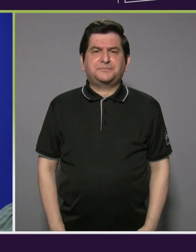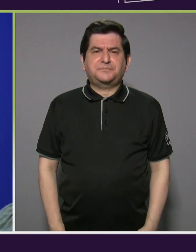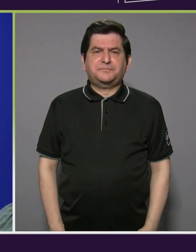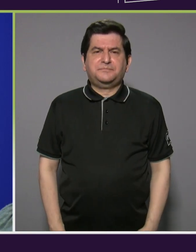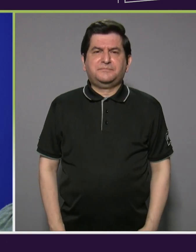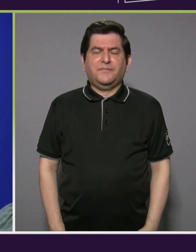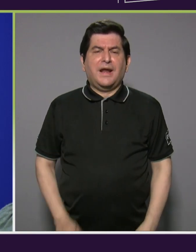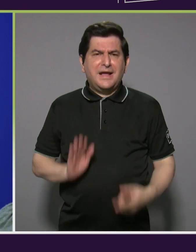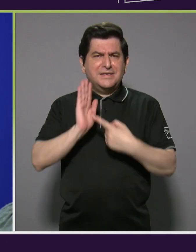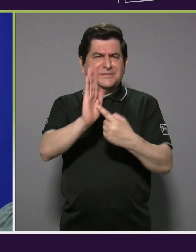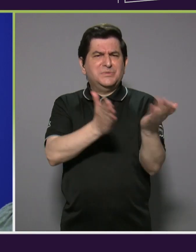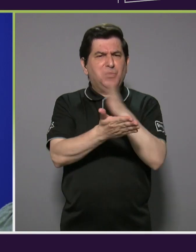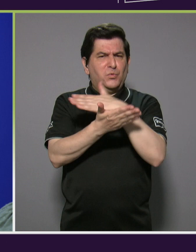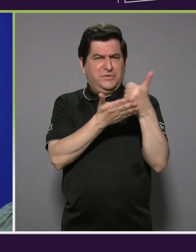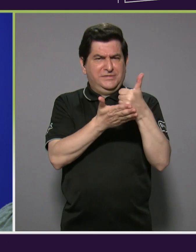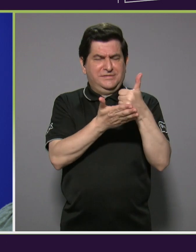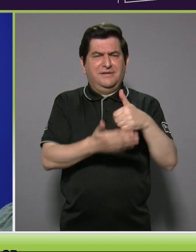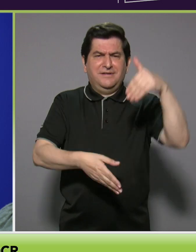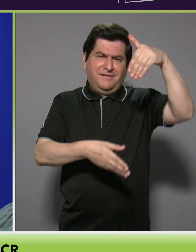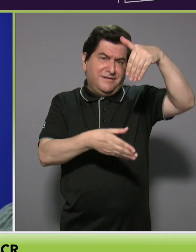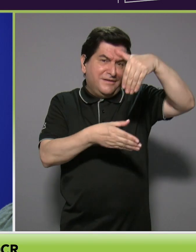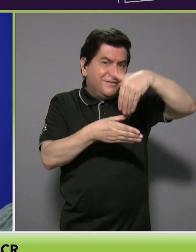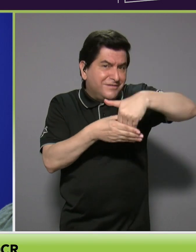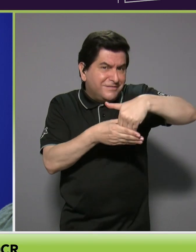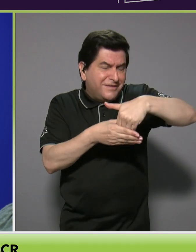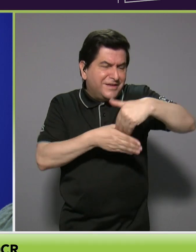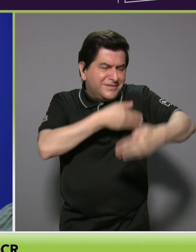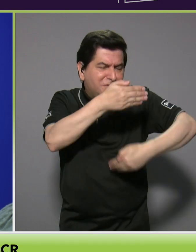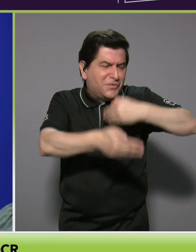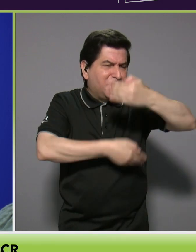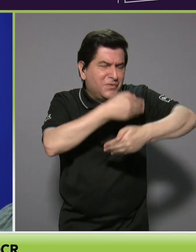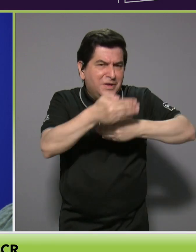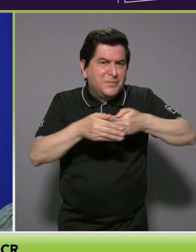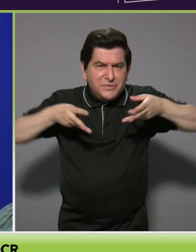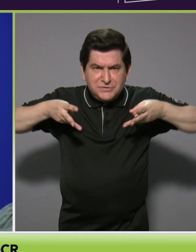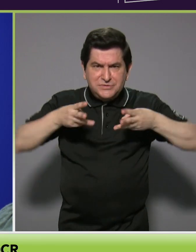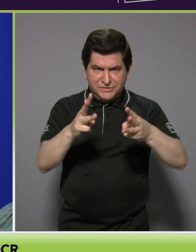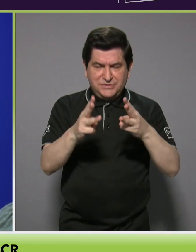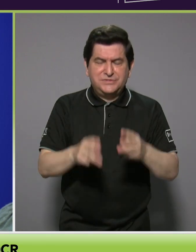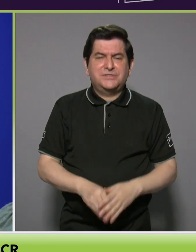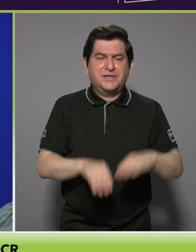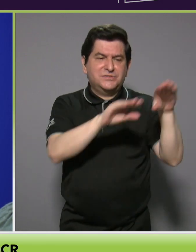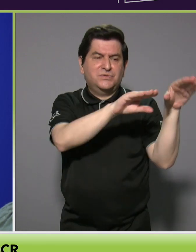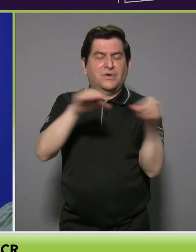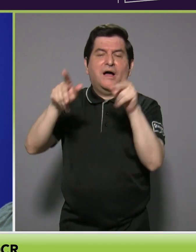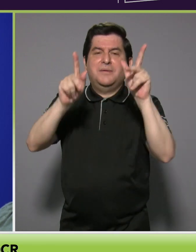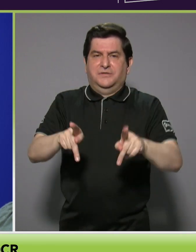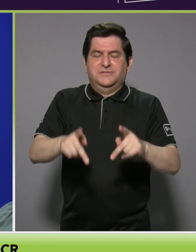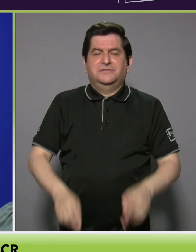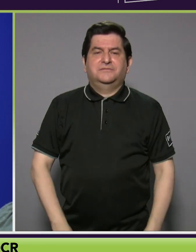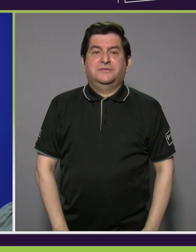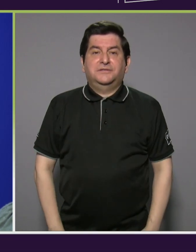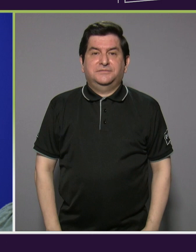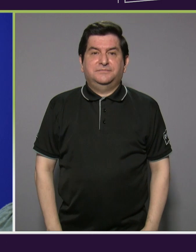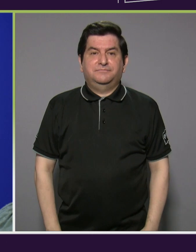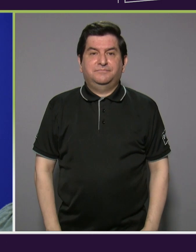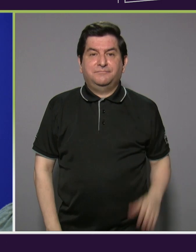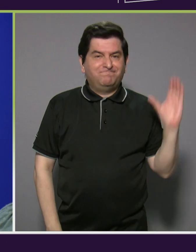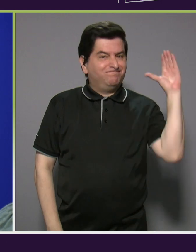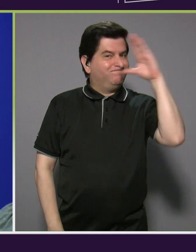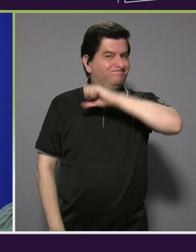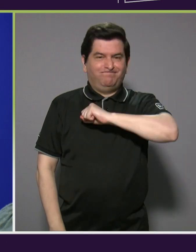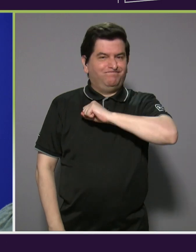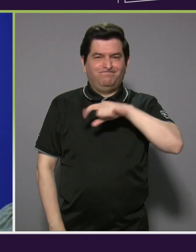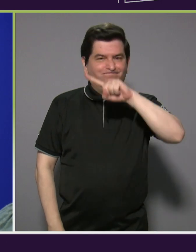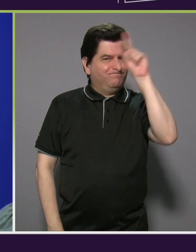se evidencia algo dentro de la metodología que utilizaron en el traslado de esta población. Evidentemente no se les